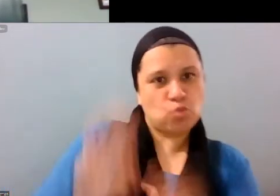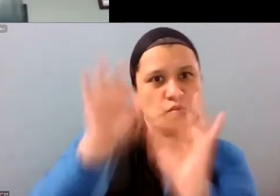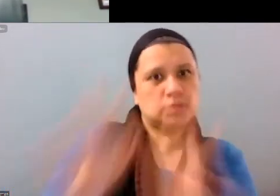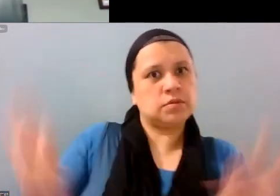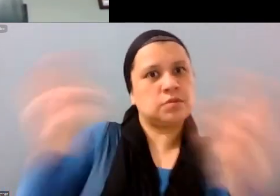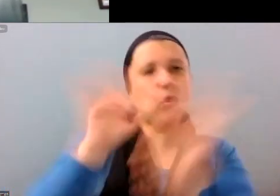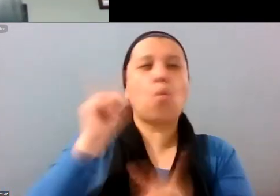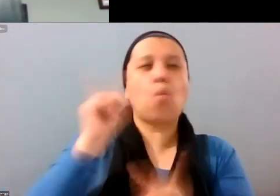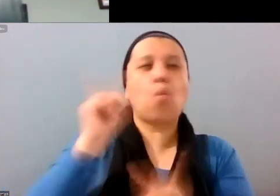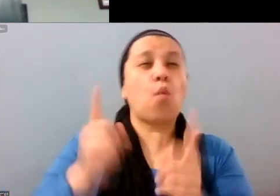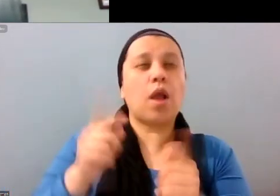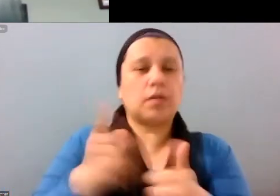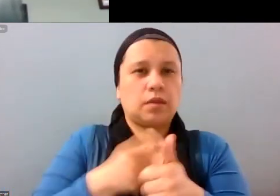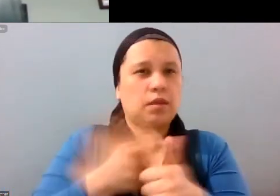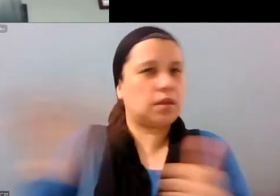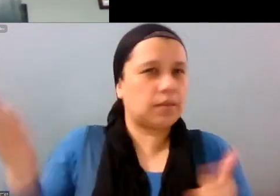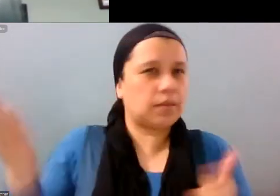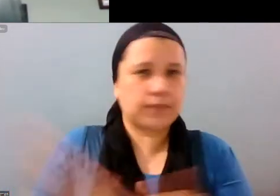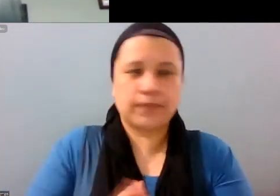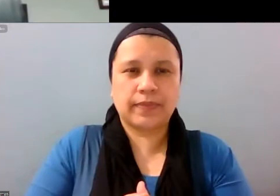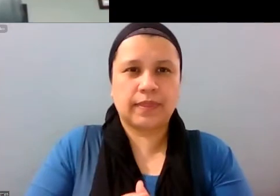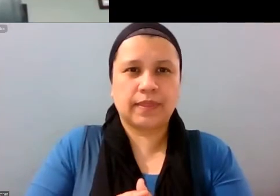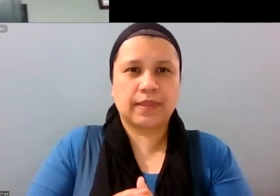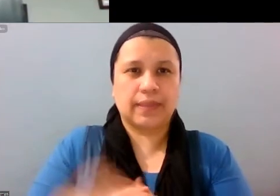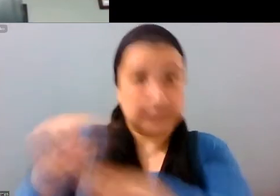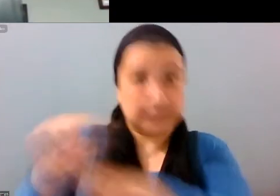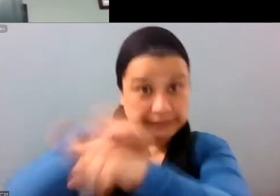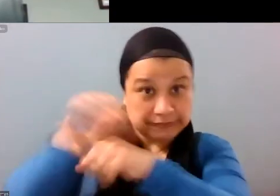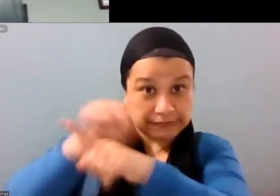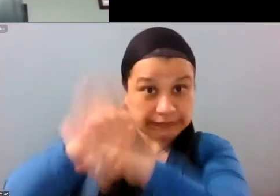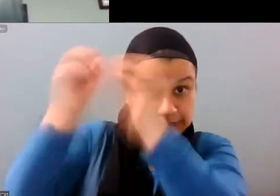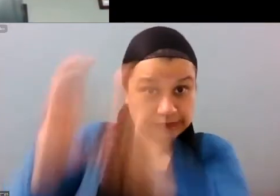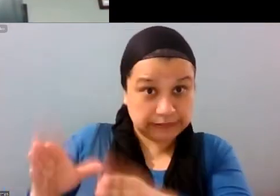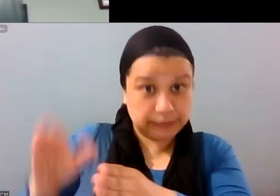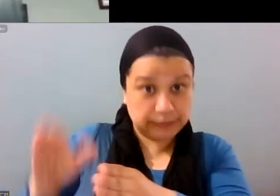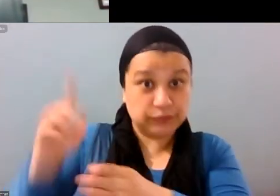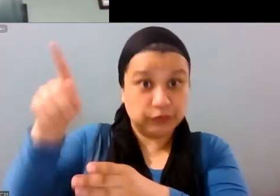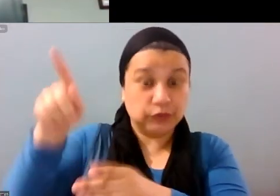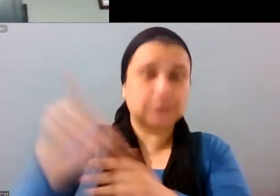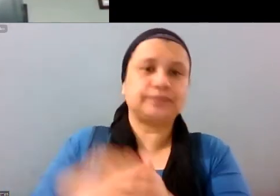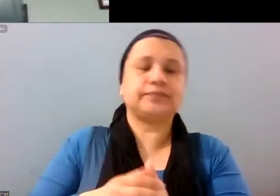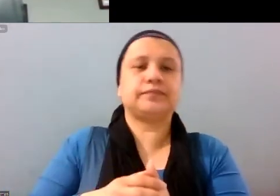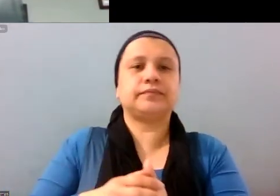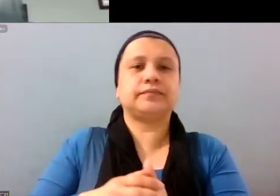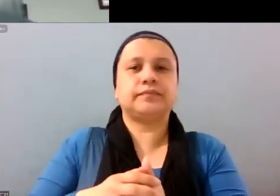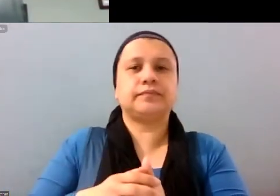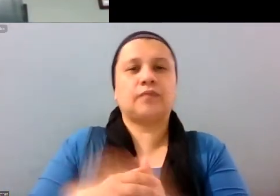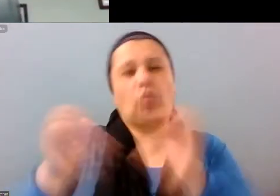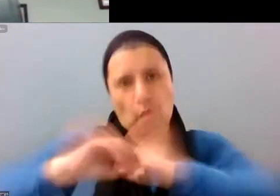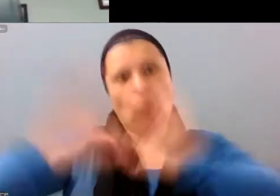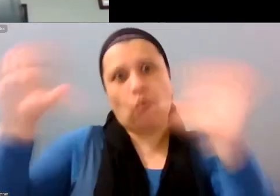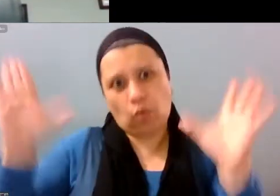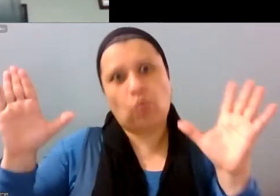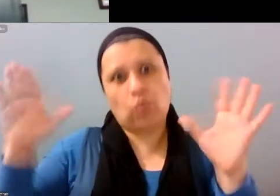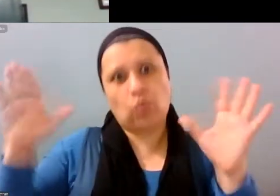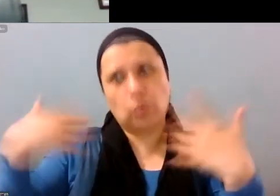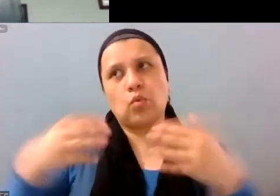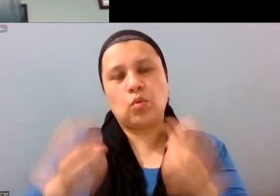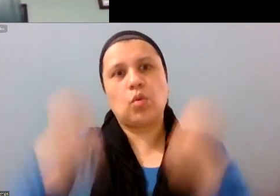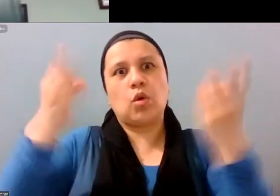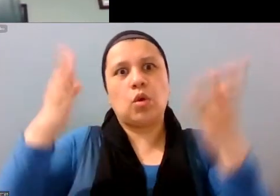por un lado el de la capacitación del personal docente obviamente es demasiado la gente que tiene el Ministerio de